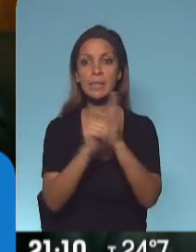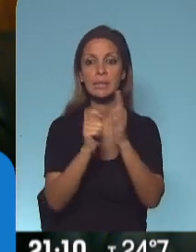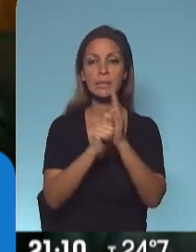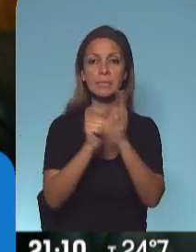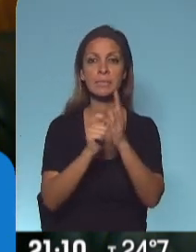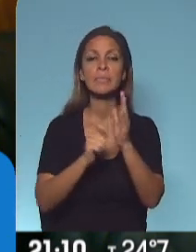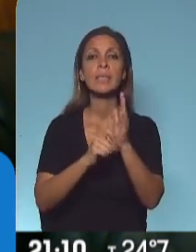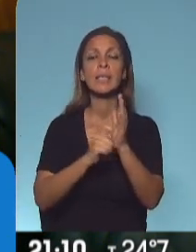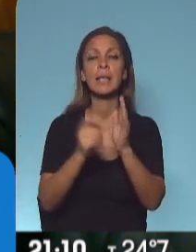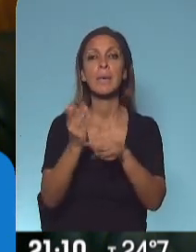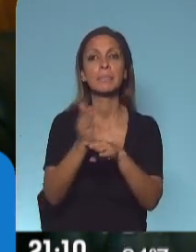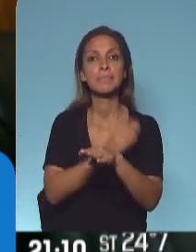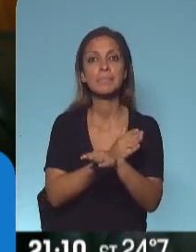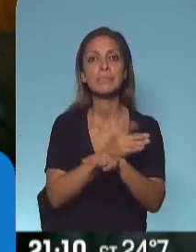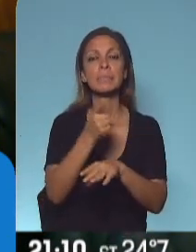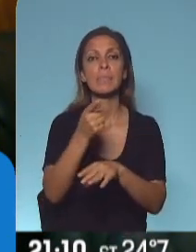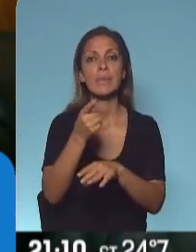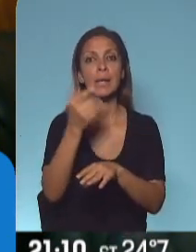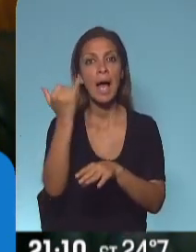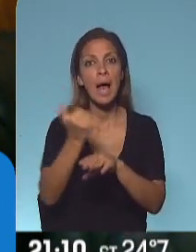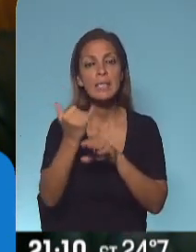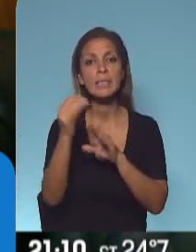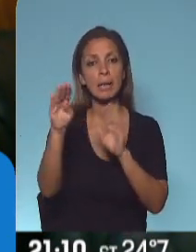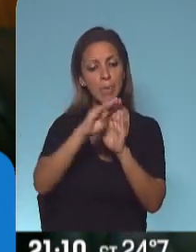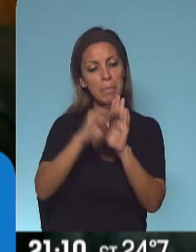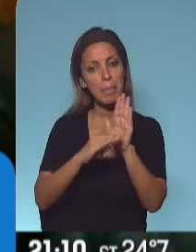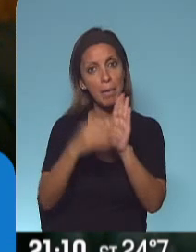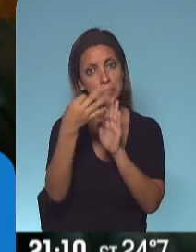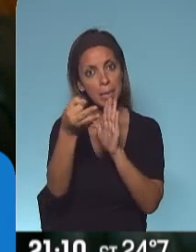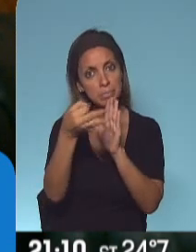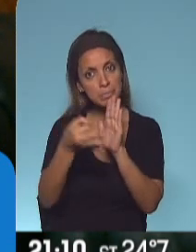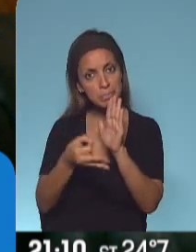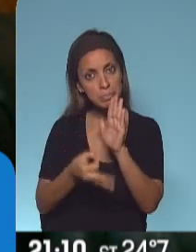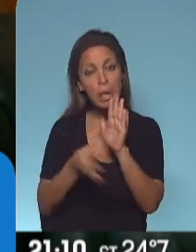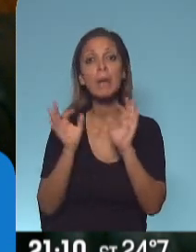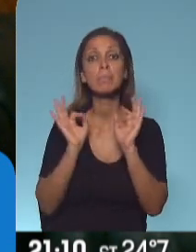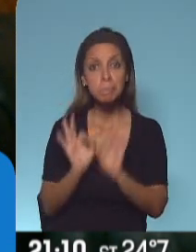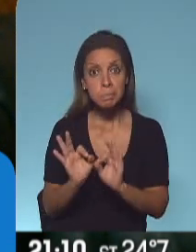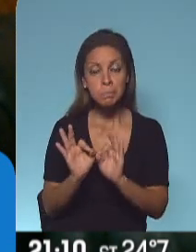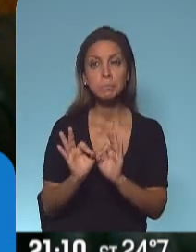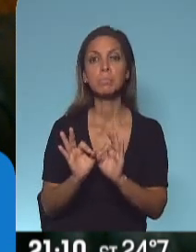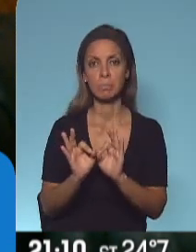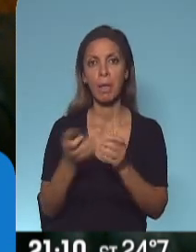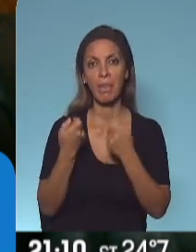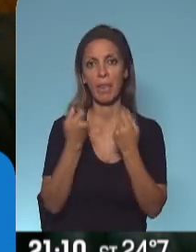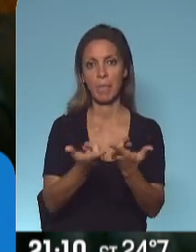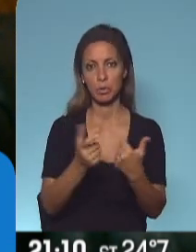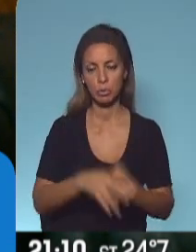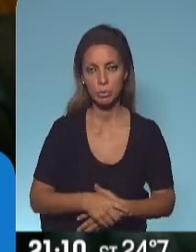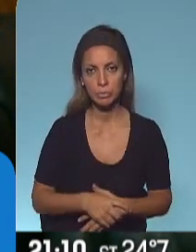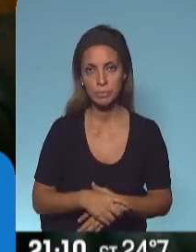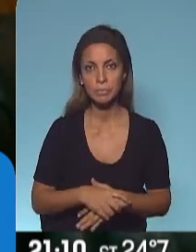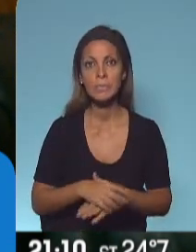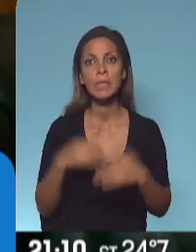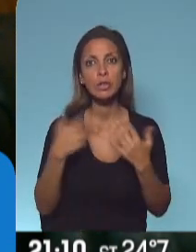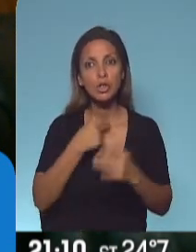preinscriban y cuenten con las condiciones necesarias y suficientes para obtener ese beneficio, lo tendrán. Entonces,